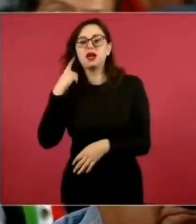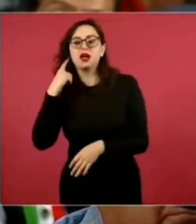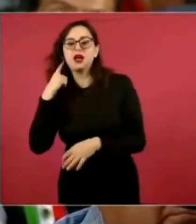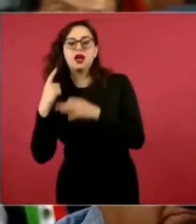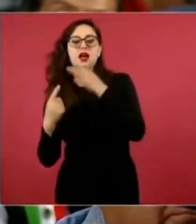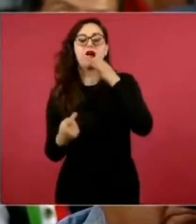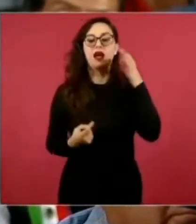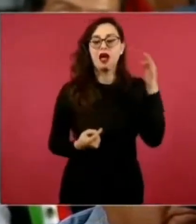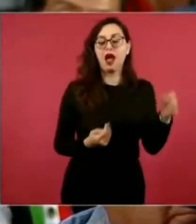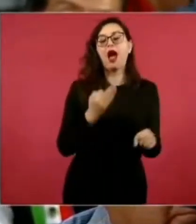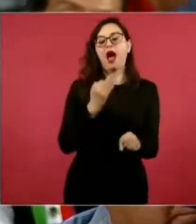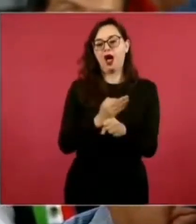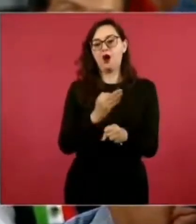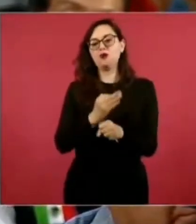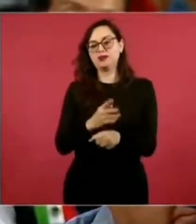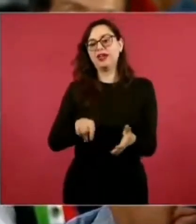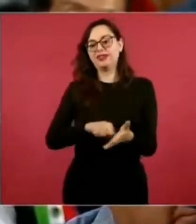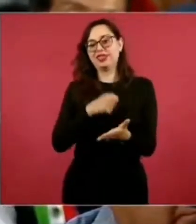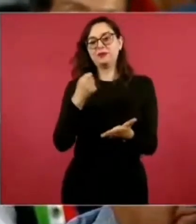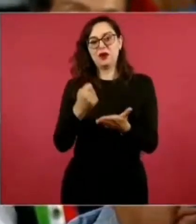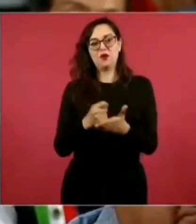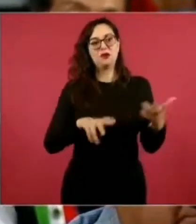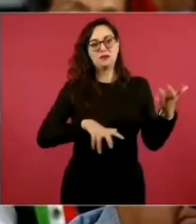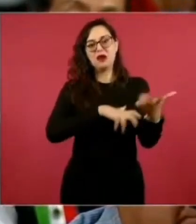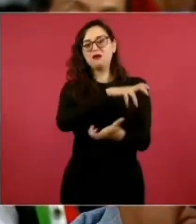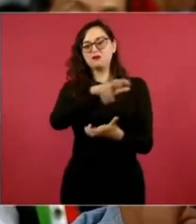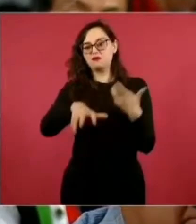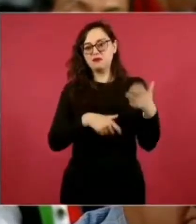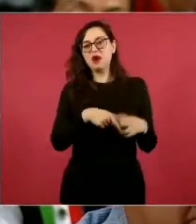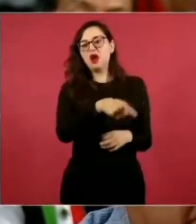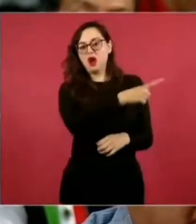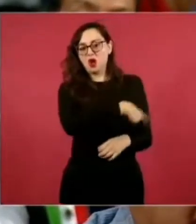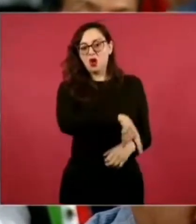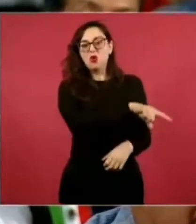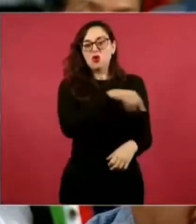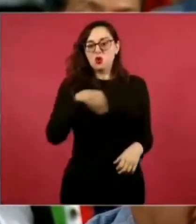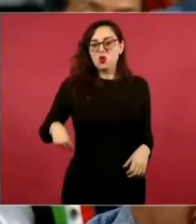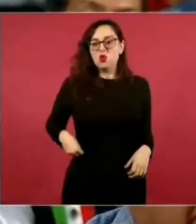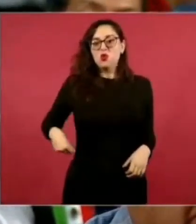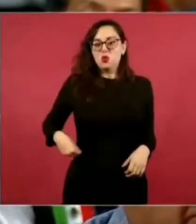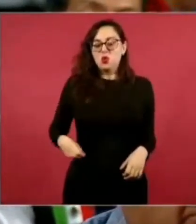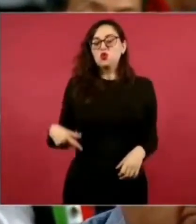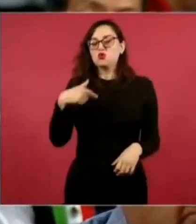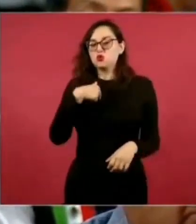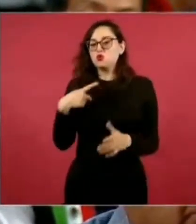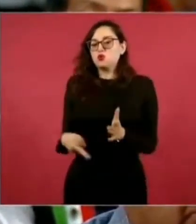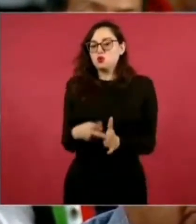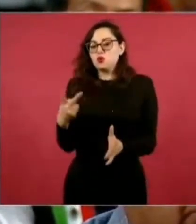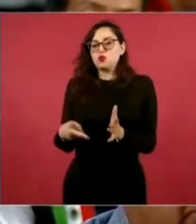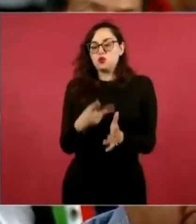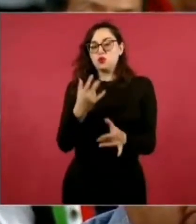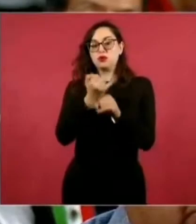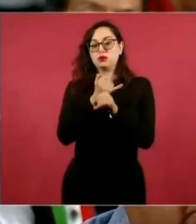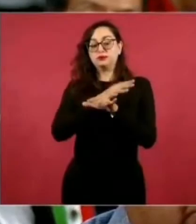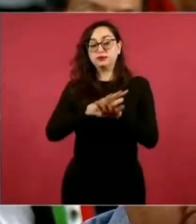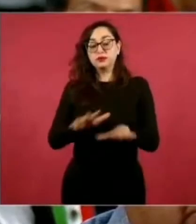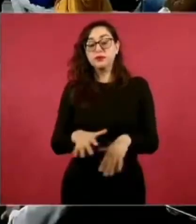desestabilidad ahorita en parte de Tamaulipas. Informé también que durante el sexenio de Cabeza de